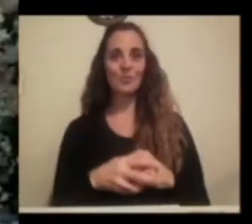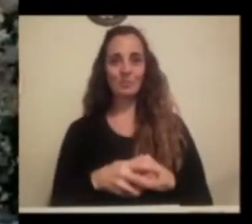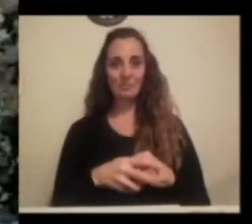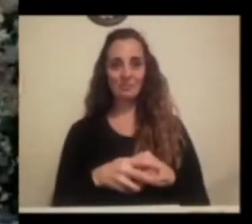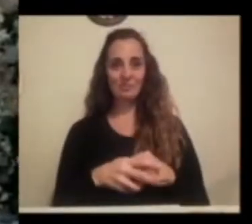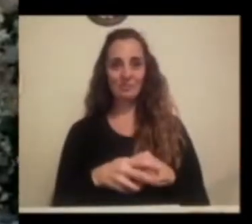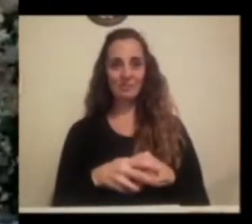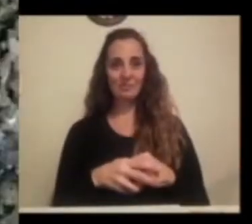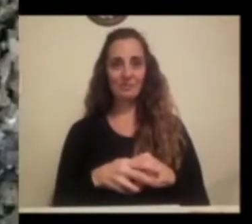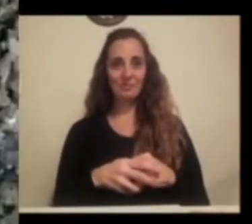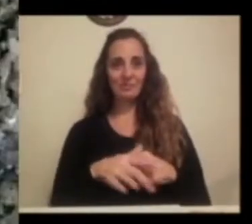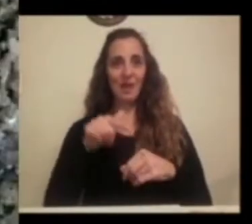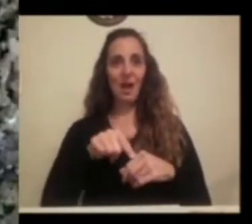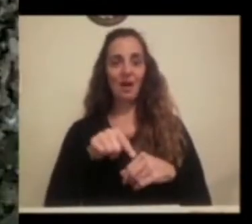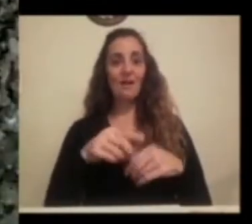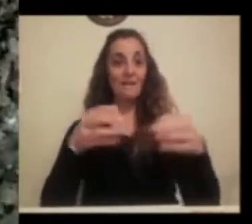seguimos.